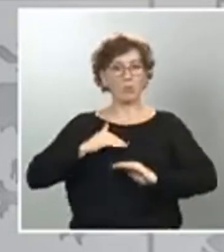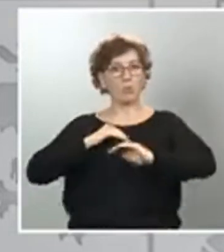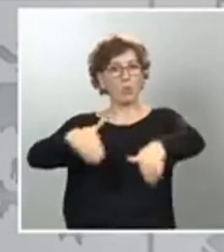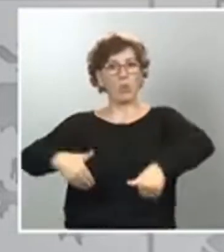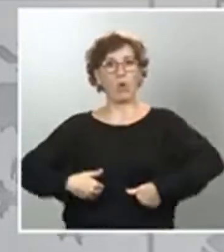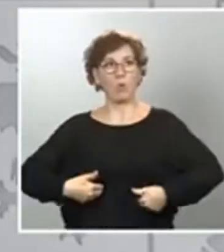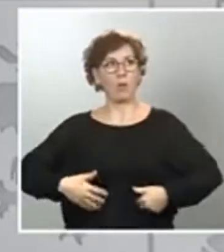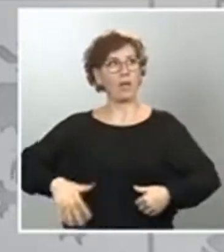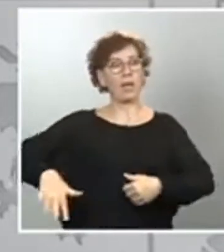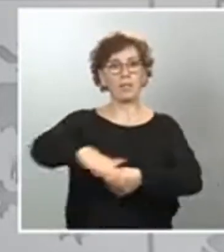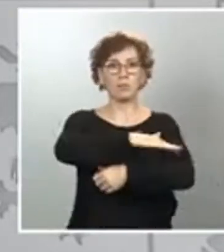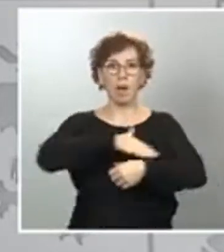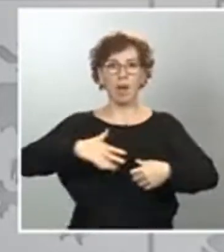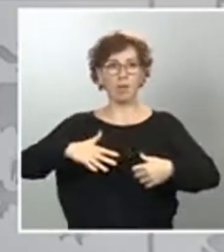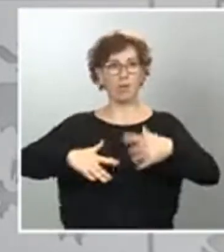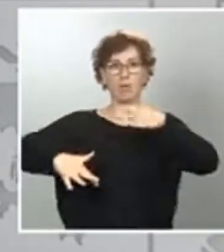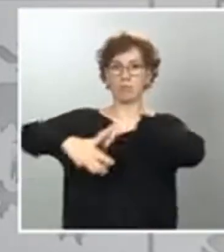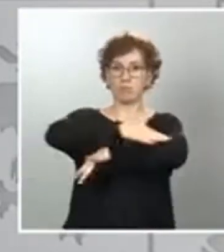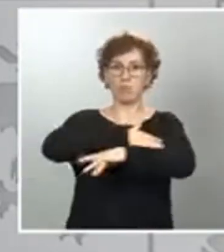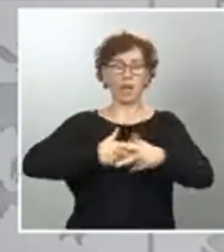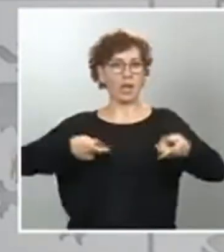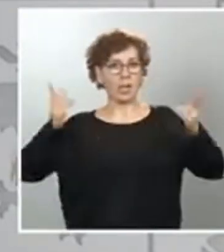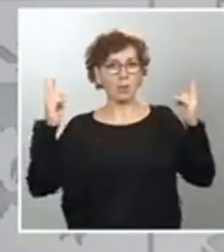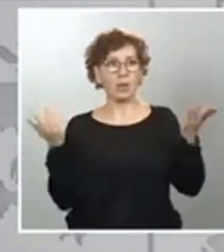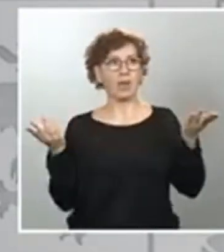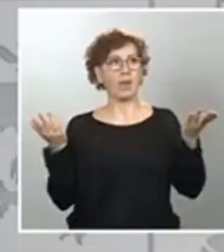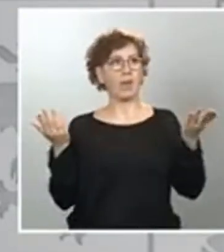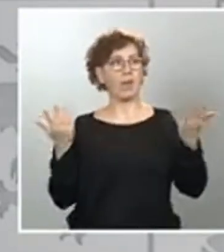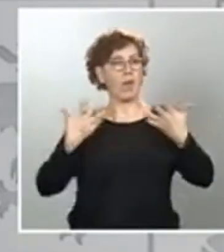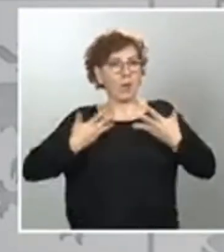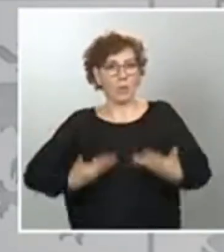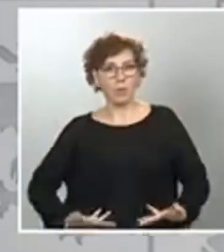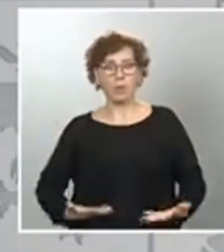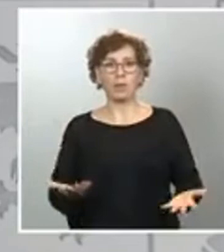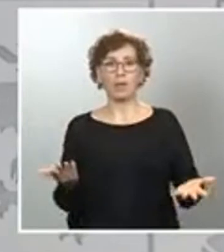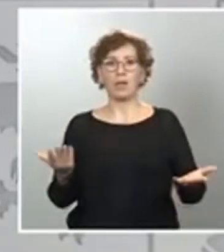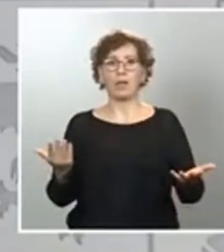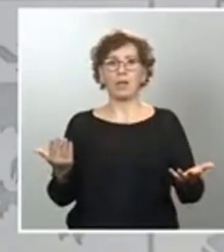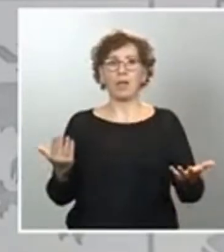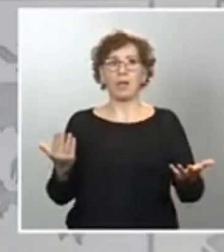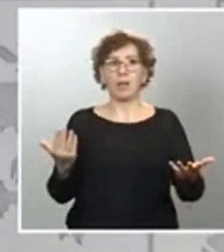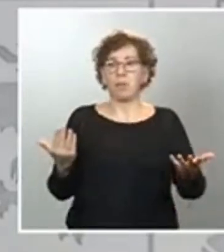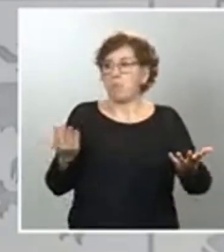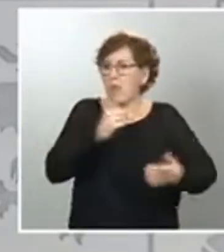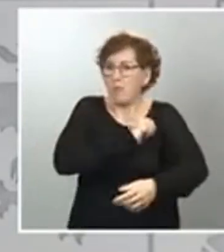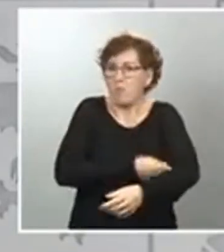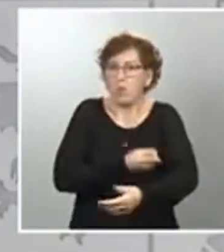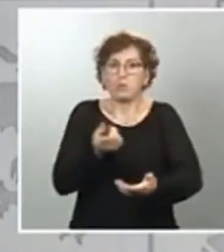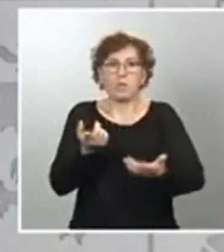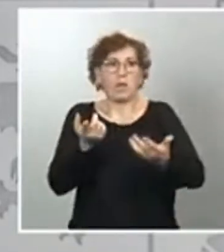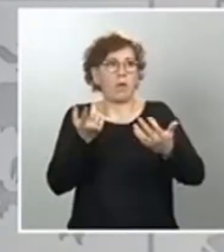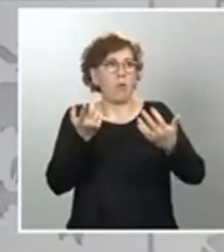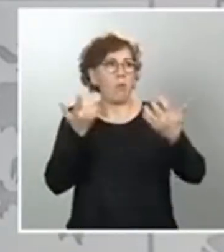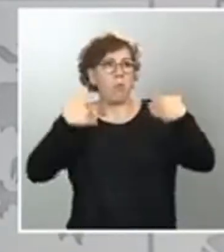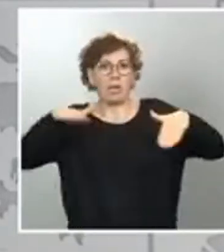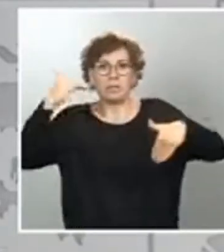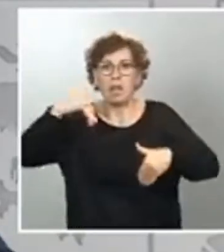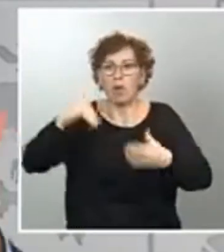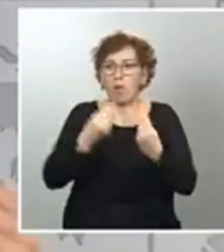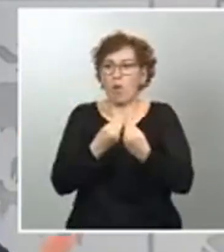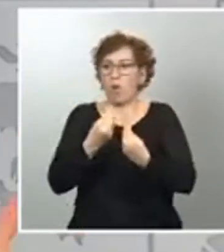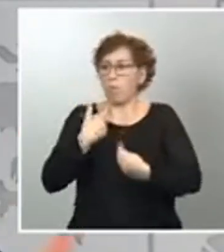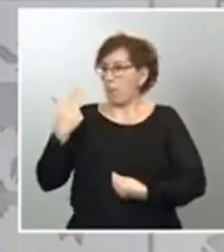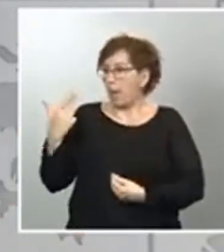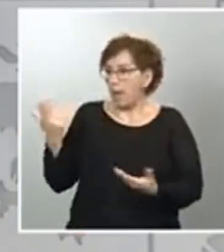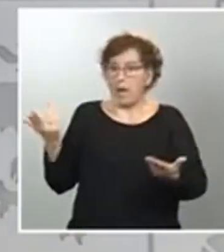espacios de alivio para poder hacer deporte o para poder pasear con nuestra pareja, con nuestro conviviente o para